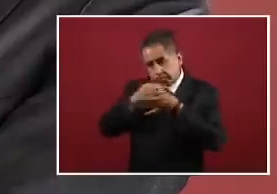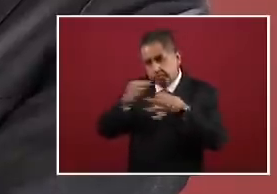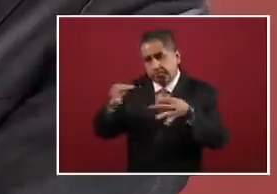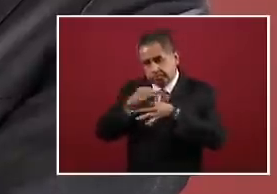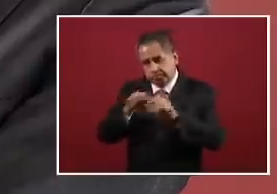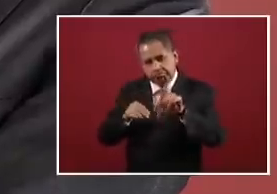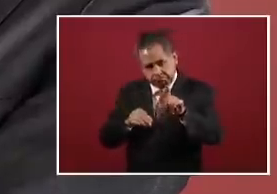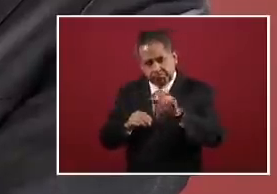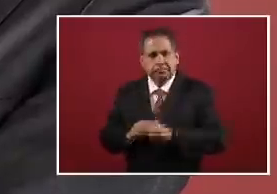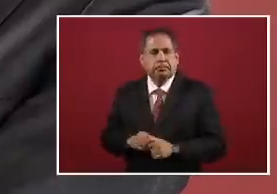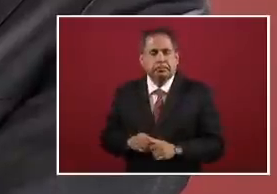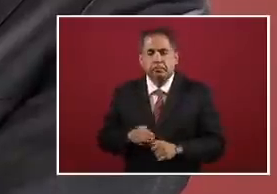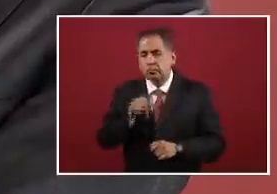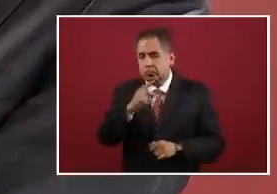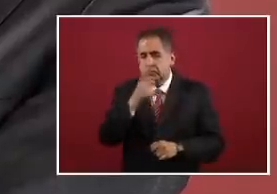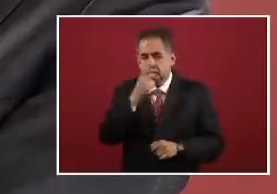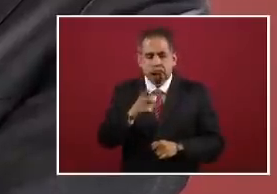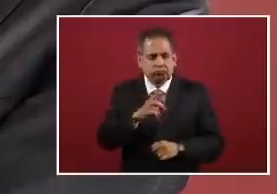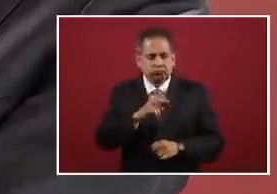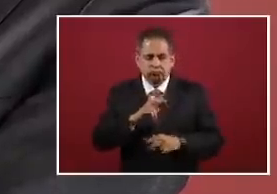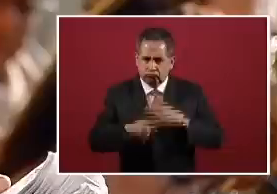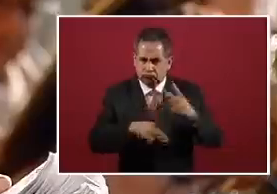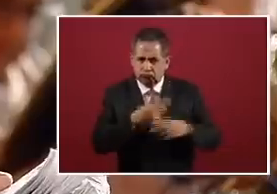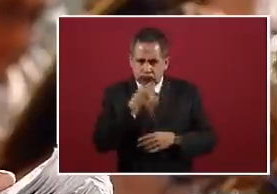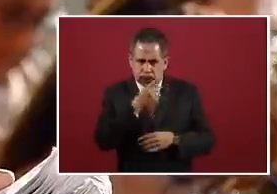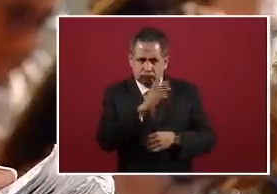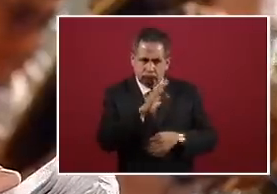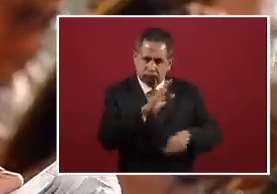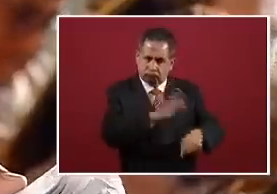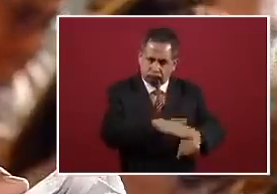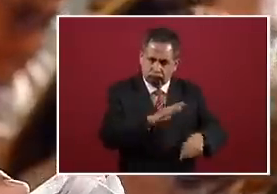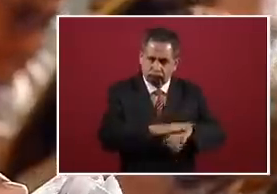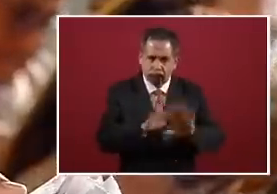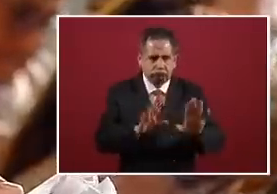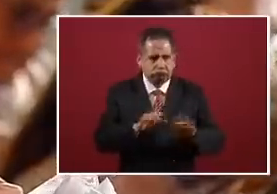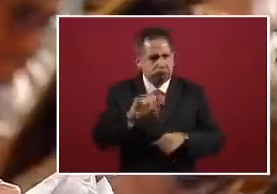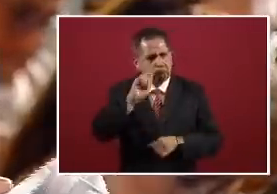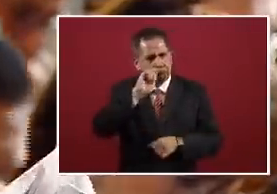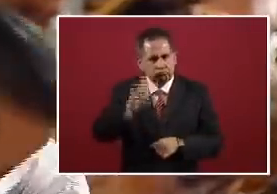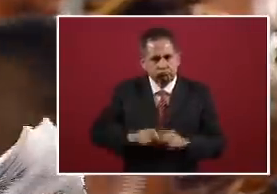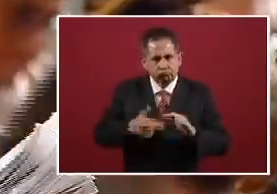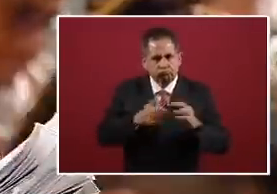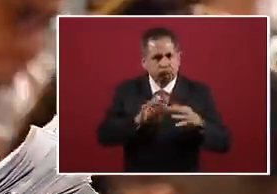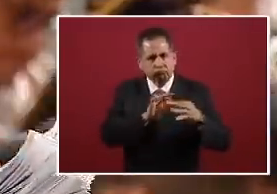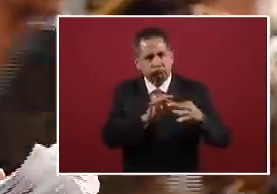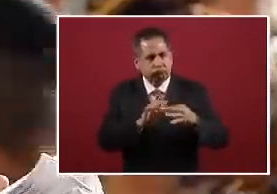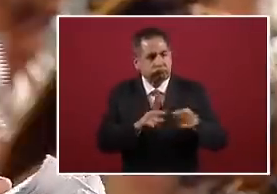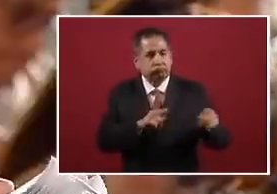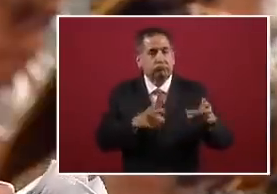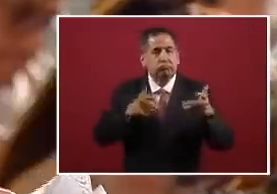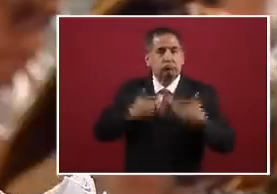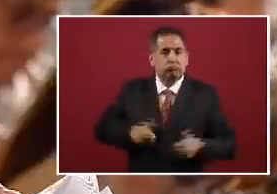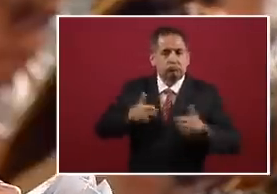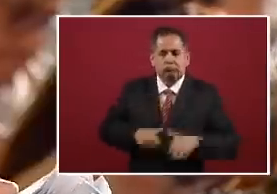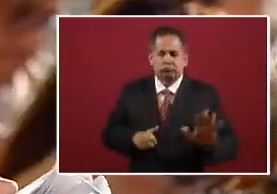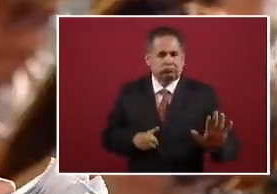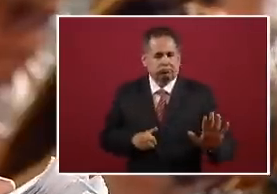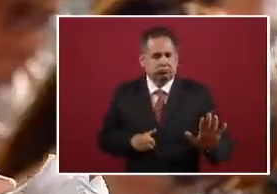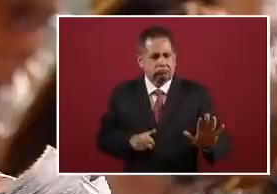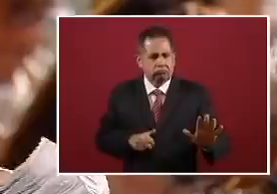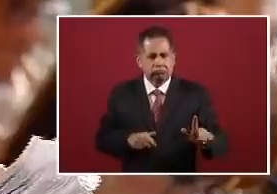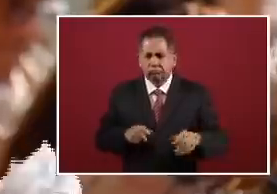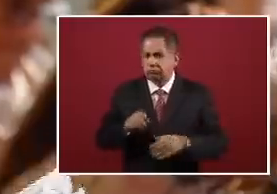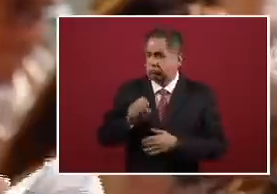que iba usted a expresarle el que se mantenga la amistad y no se azuce la